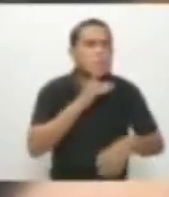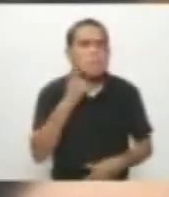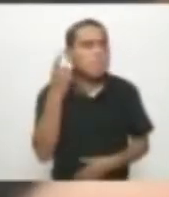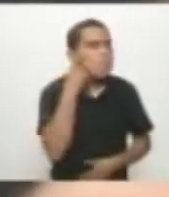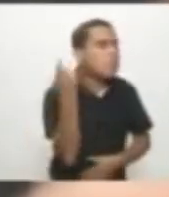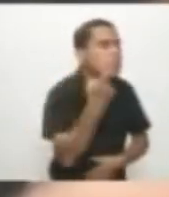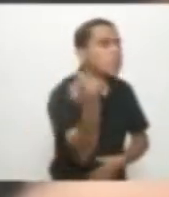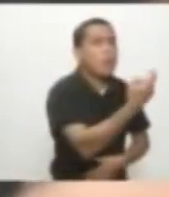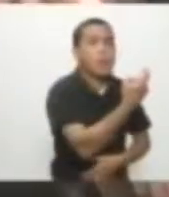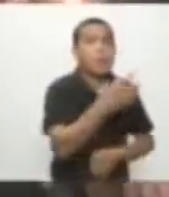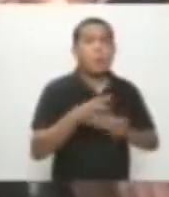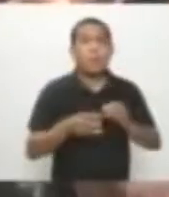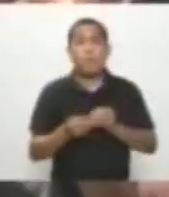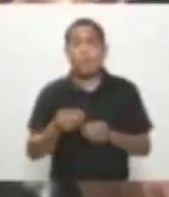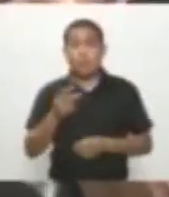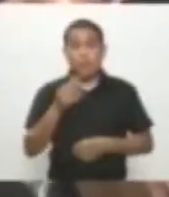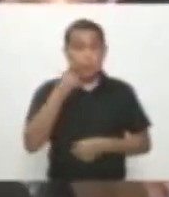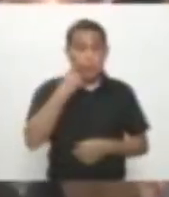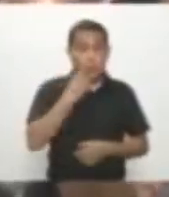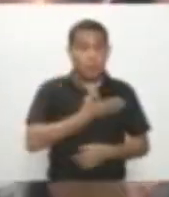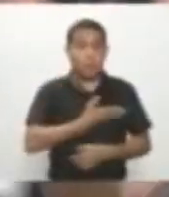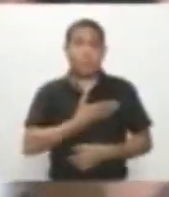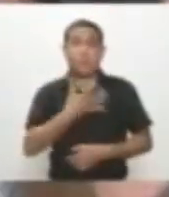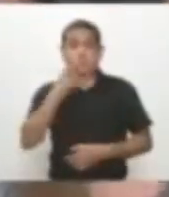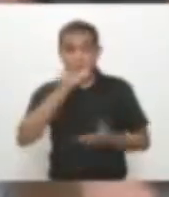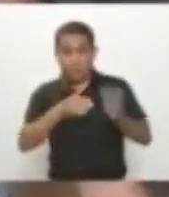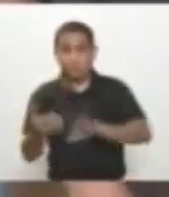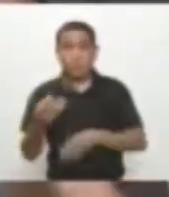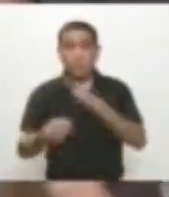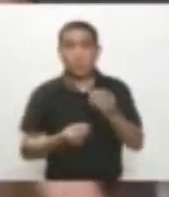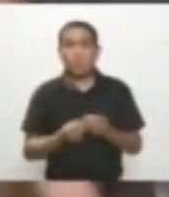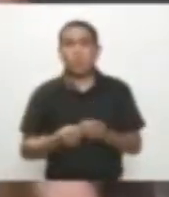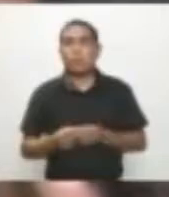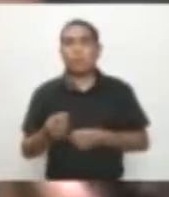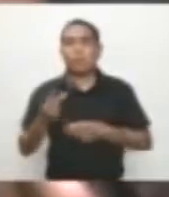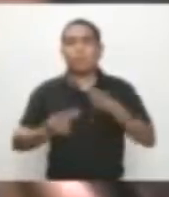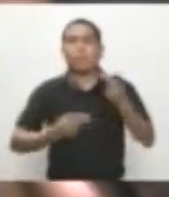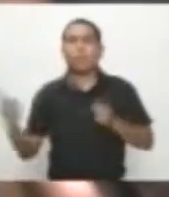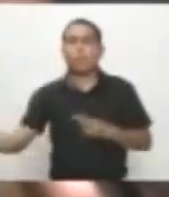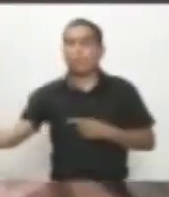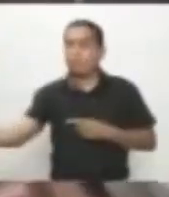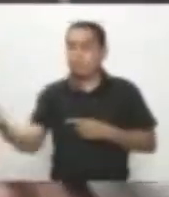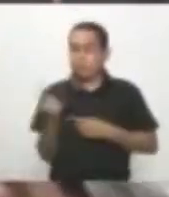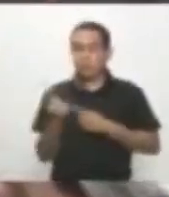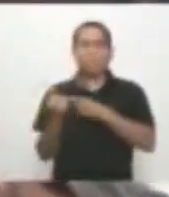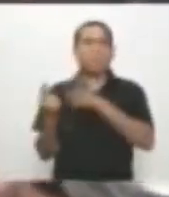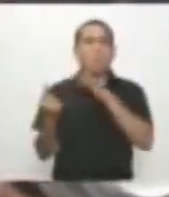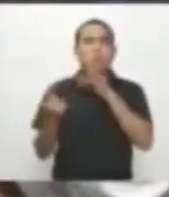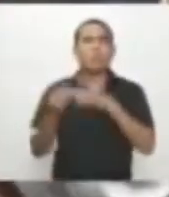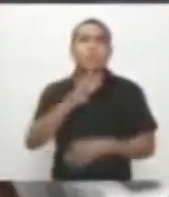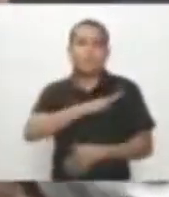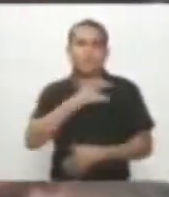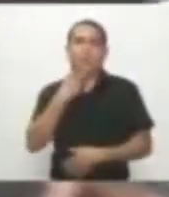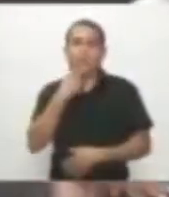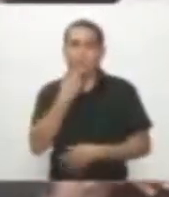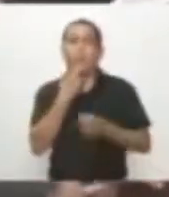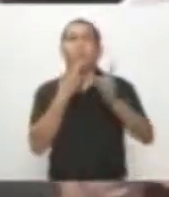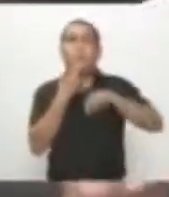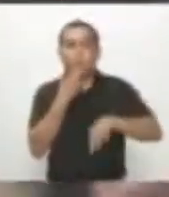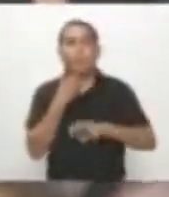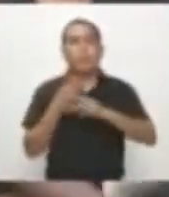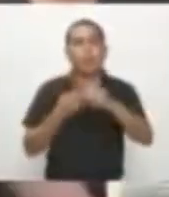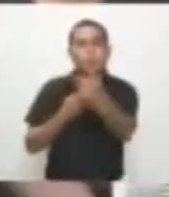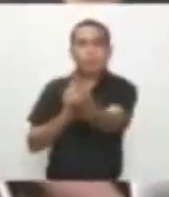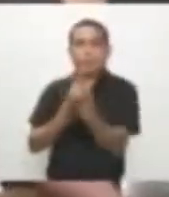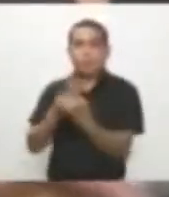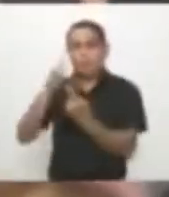y Ana María Carrillo, padres del joven asesinado, recibieron la visita del alcalde de Barranquilla, el comandante de la Policía Metropolitana, quienes